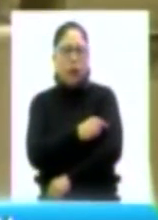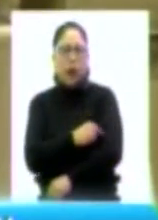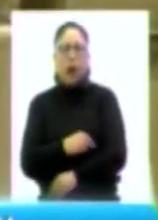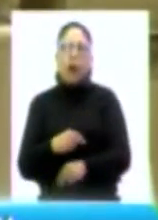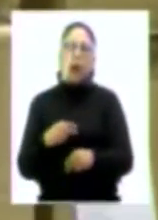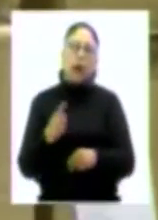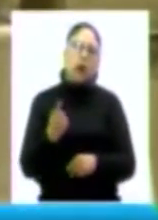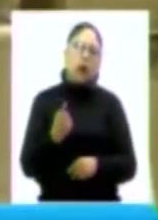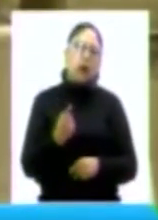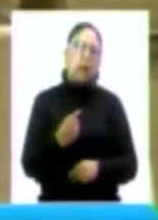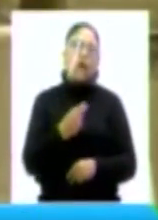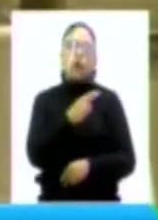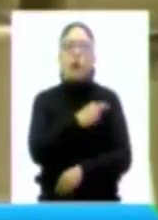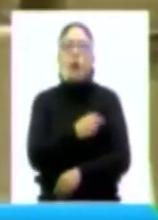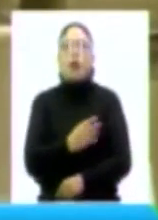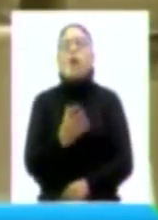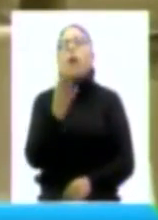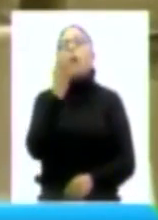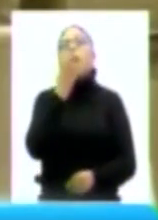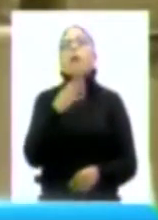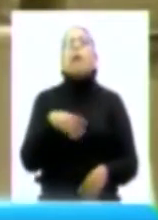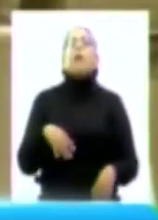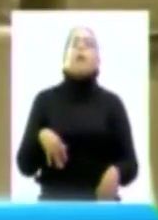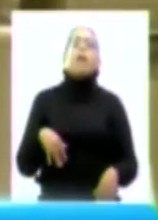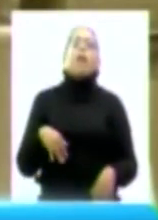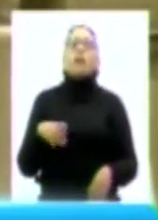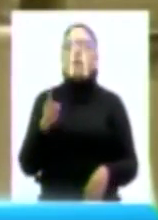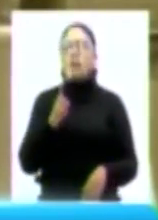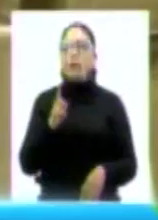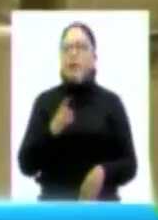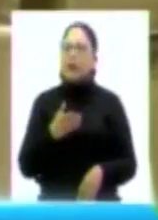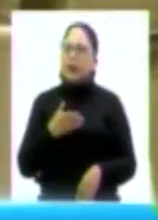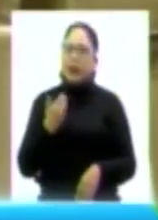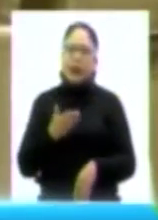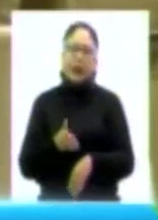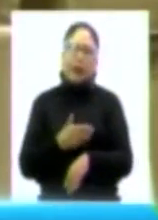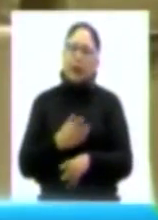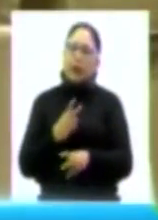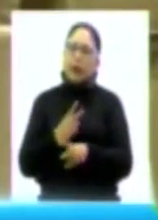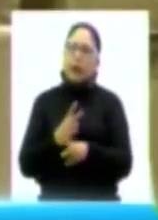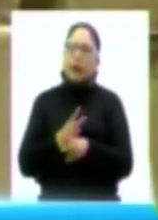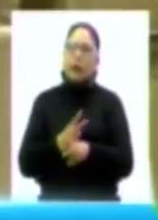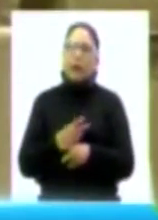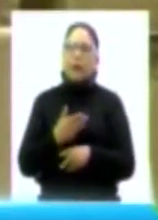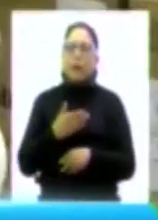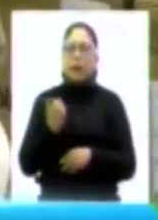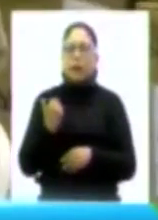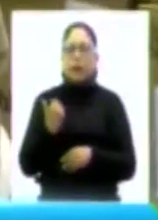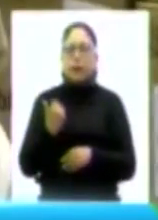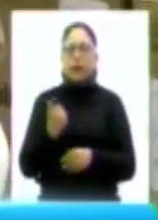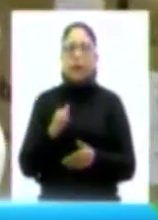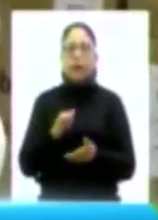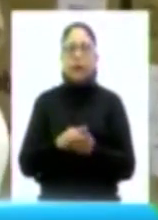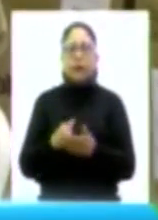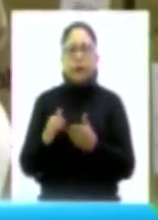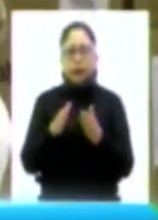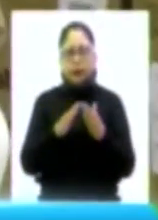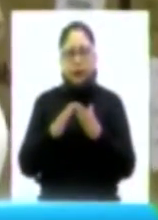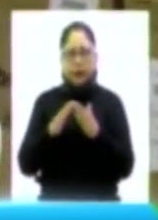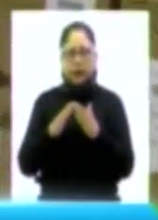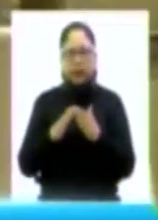nivel a recibir una unidad de terapia intensiva donde las probabilidades evidentemente son menores para la